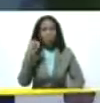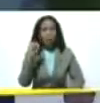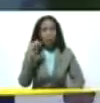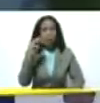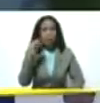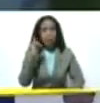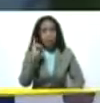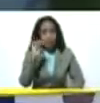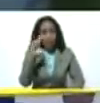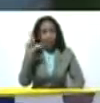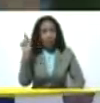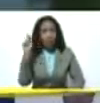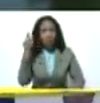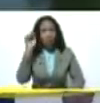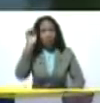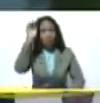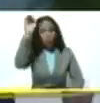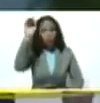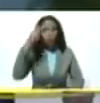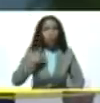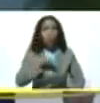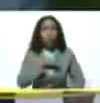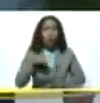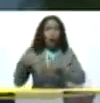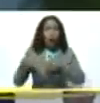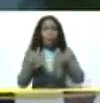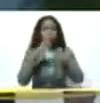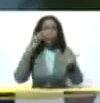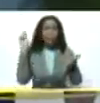los destinos de lo que es nuestro camino real.